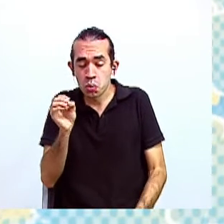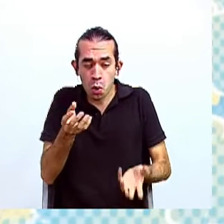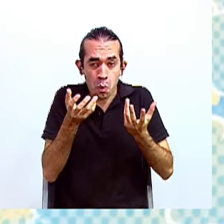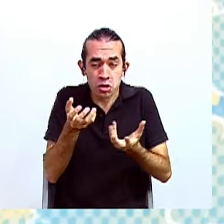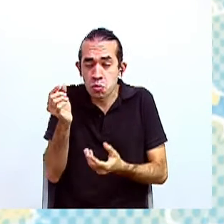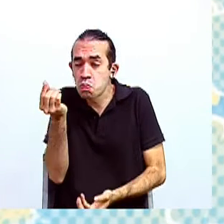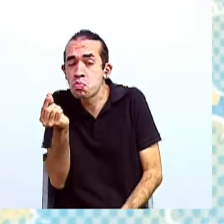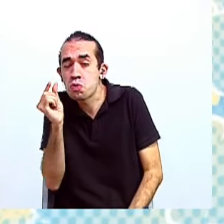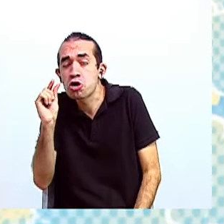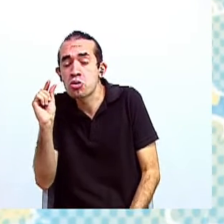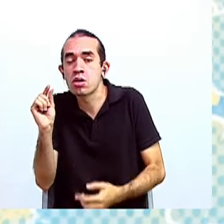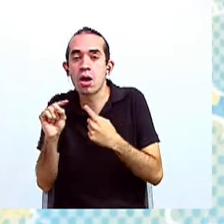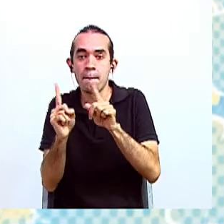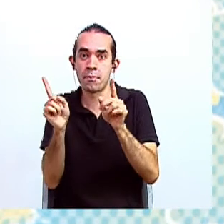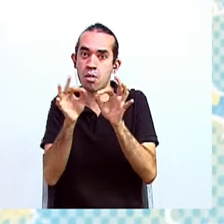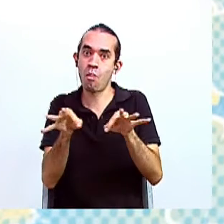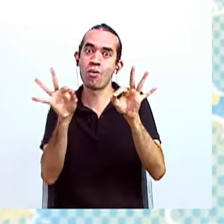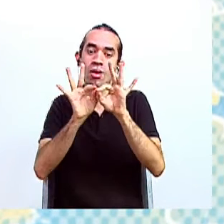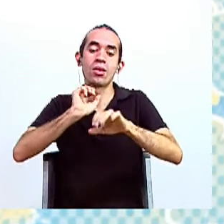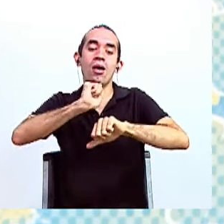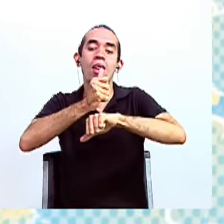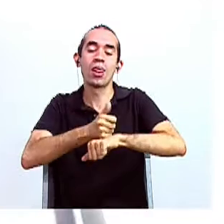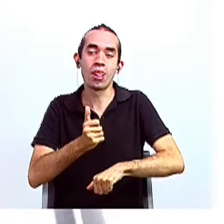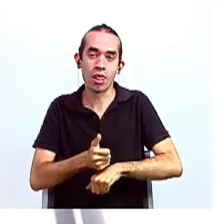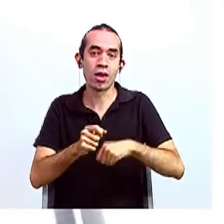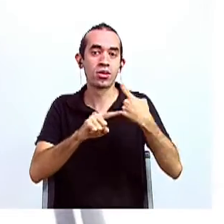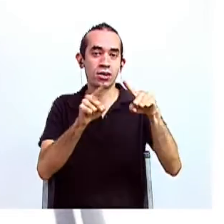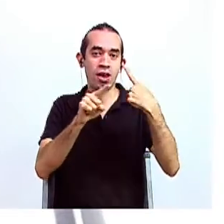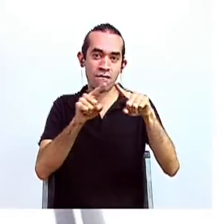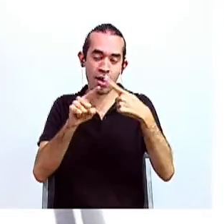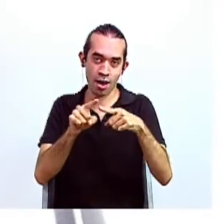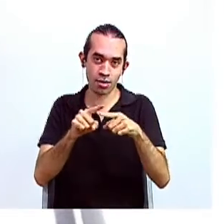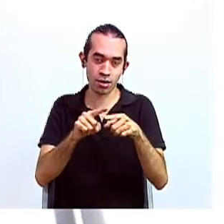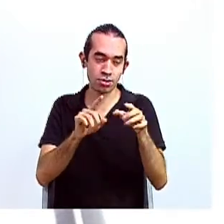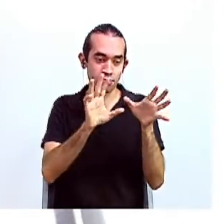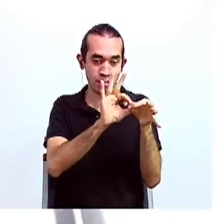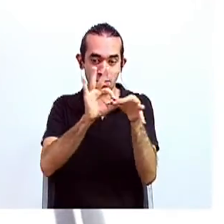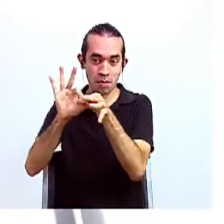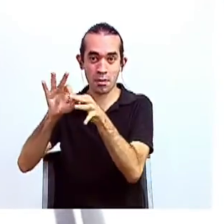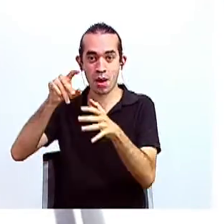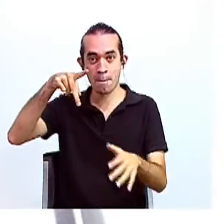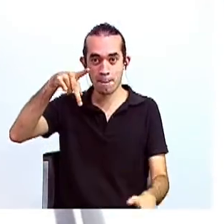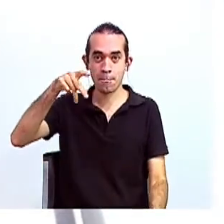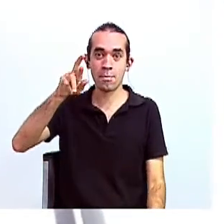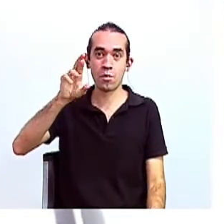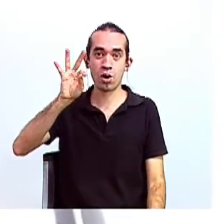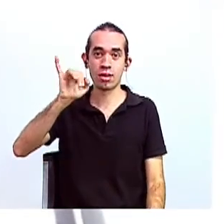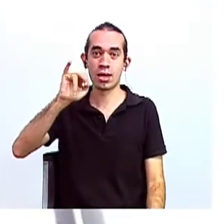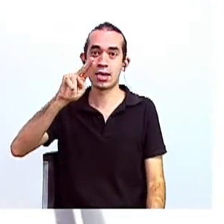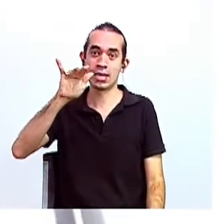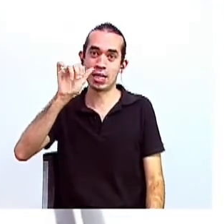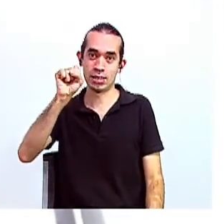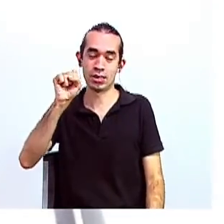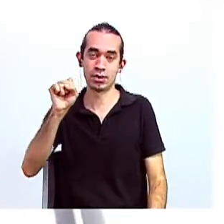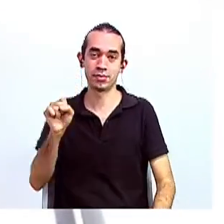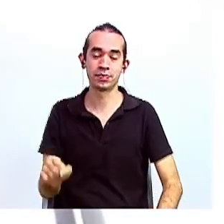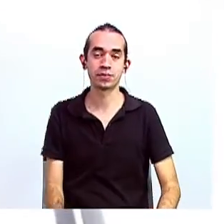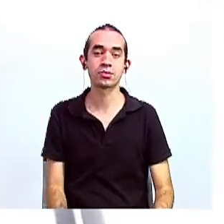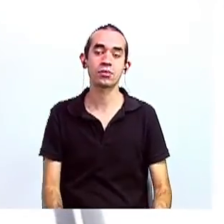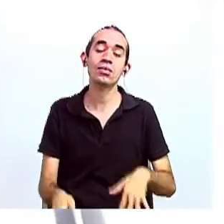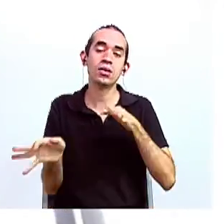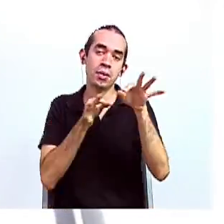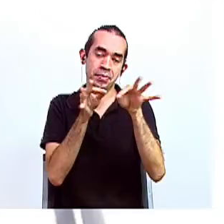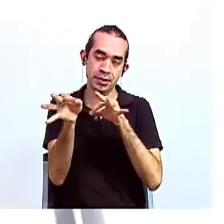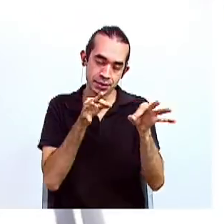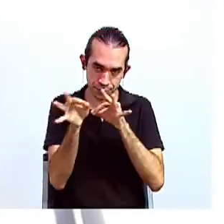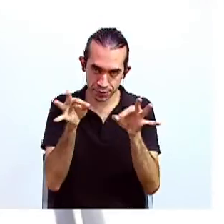pero es muy importante en la construcción de proteínas. Bueno, profe, y eso sería mi explicación. Entonces la